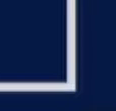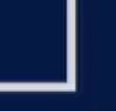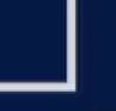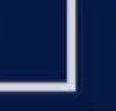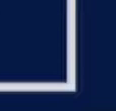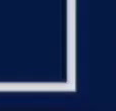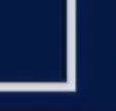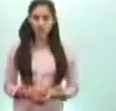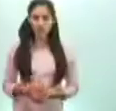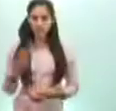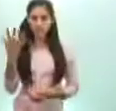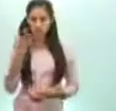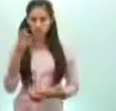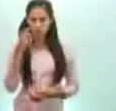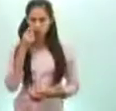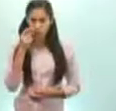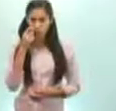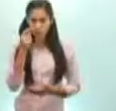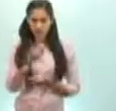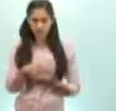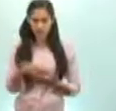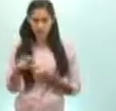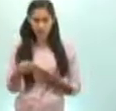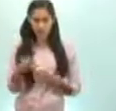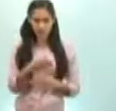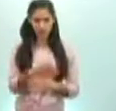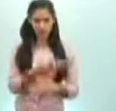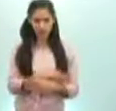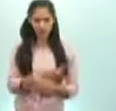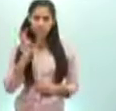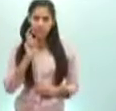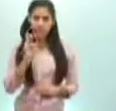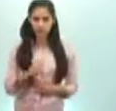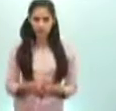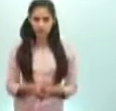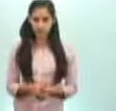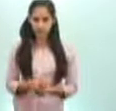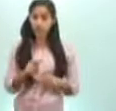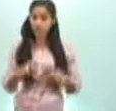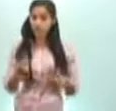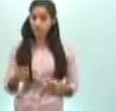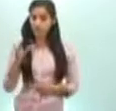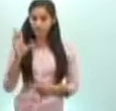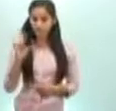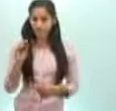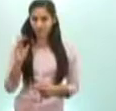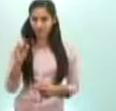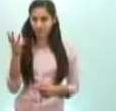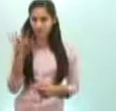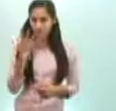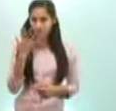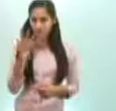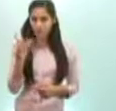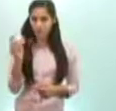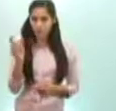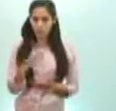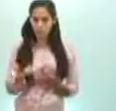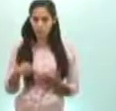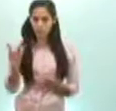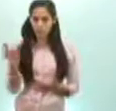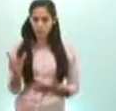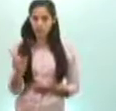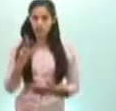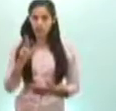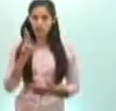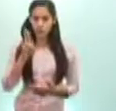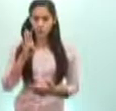¿Y quién será este poeta que le dedicó los versos a Walt Whitman? Pues estamos hablando del poeta Rubén